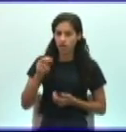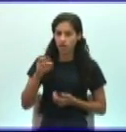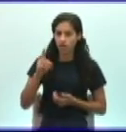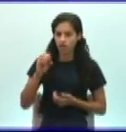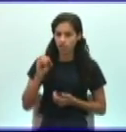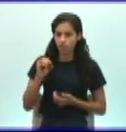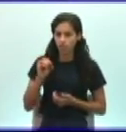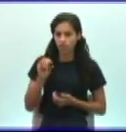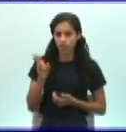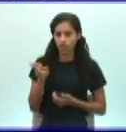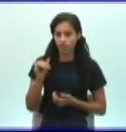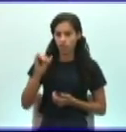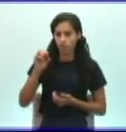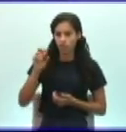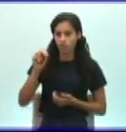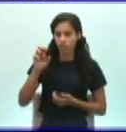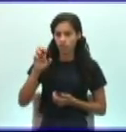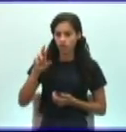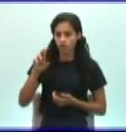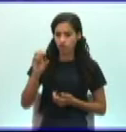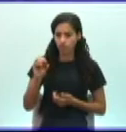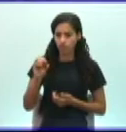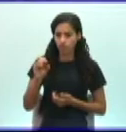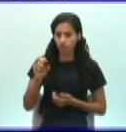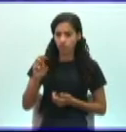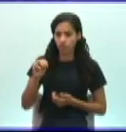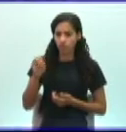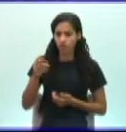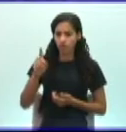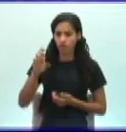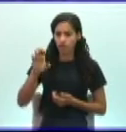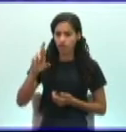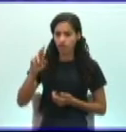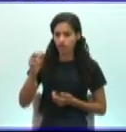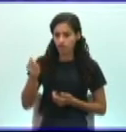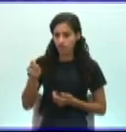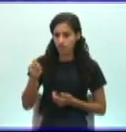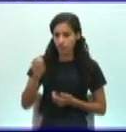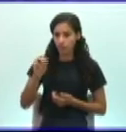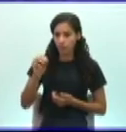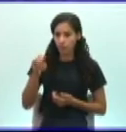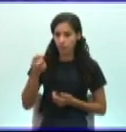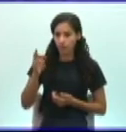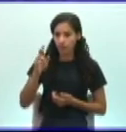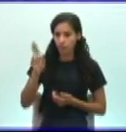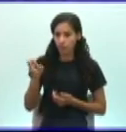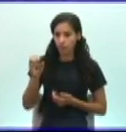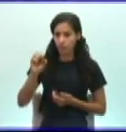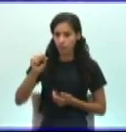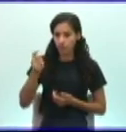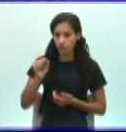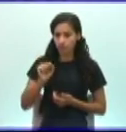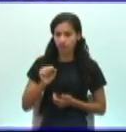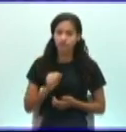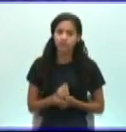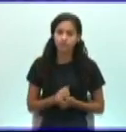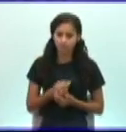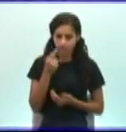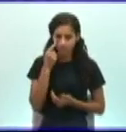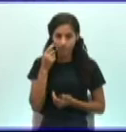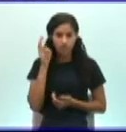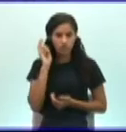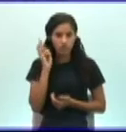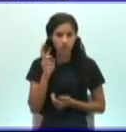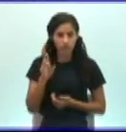arado, pionero, madera, mariposa. Esta vez el sonido